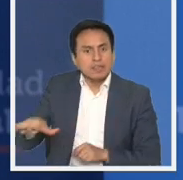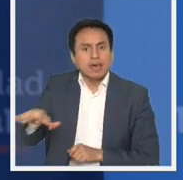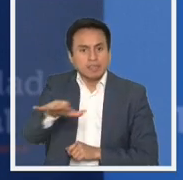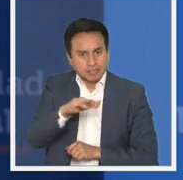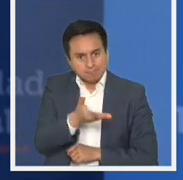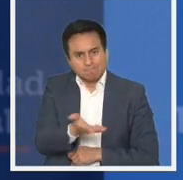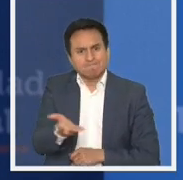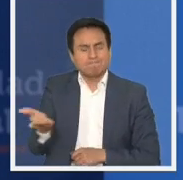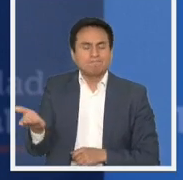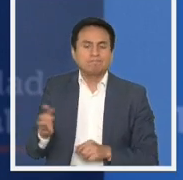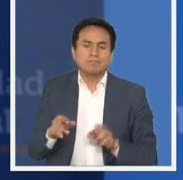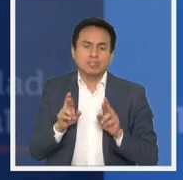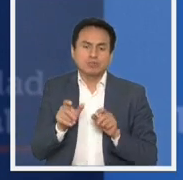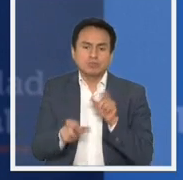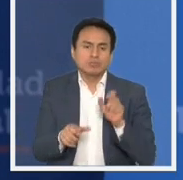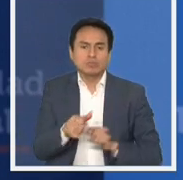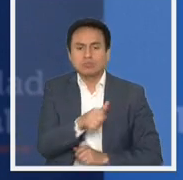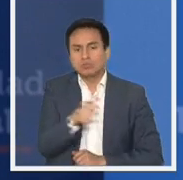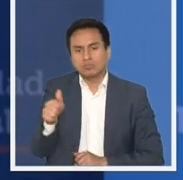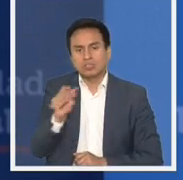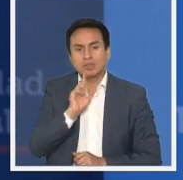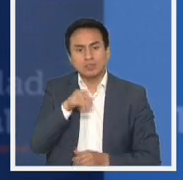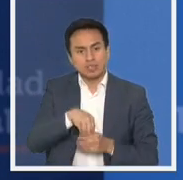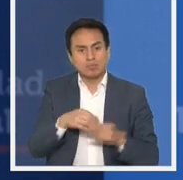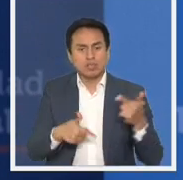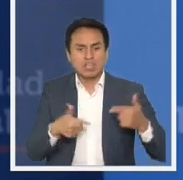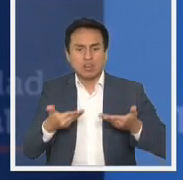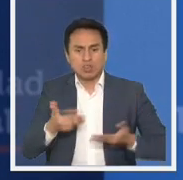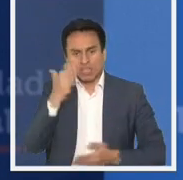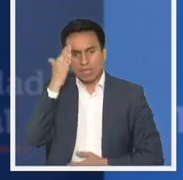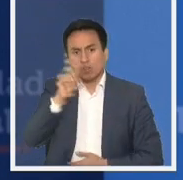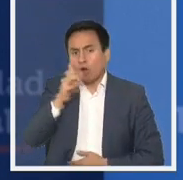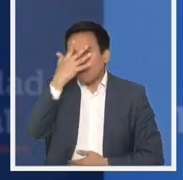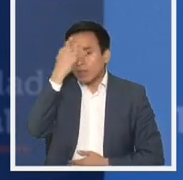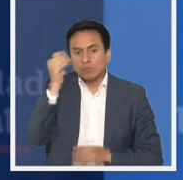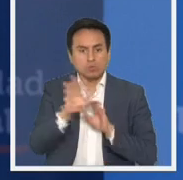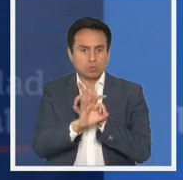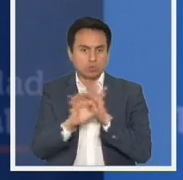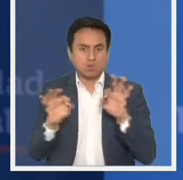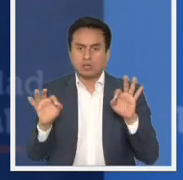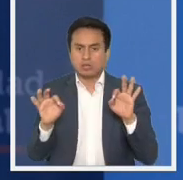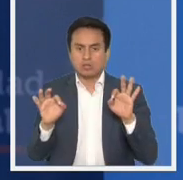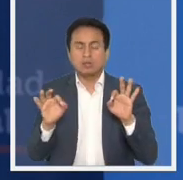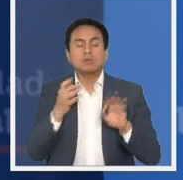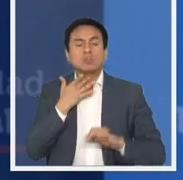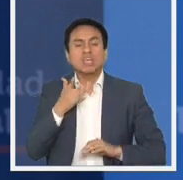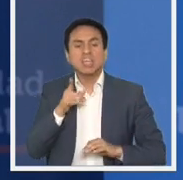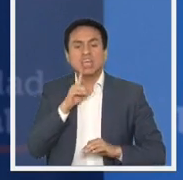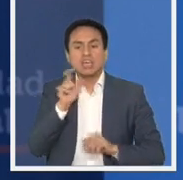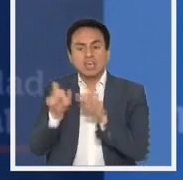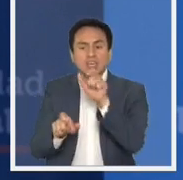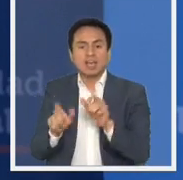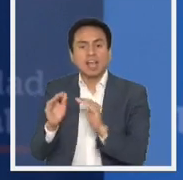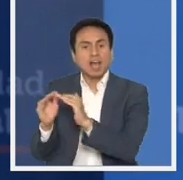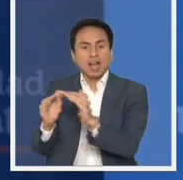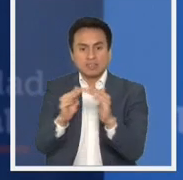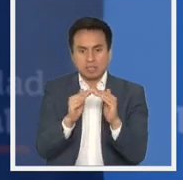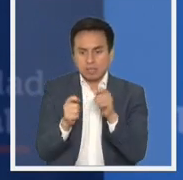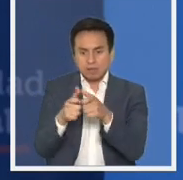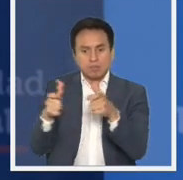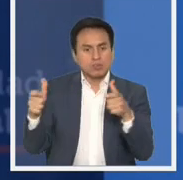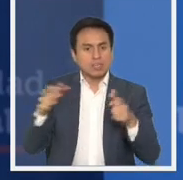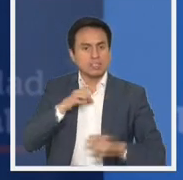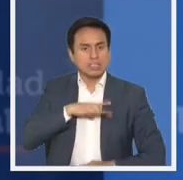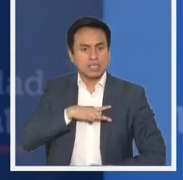y espero que todos quienes estamos en política hoy día no olvidemos nunca que es Por quienes están en sus casas por la gran mayoría